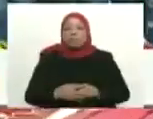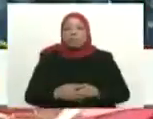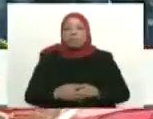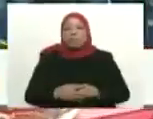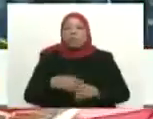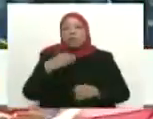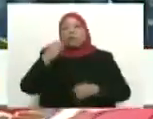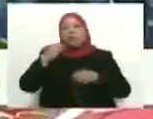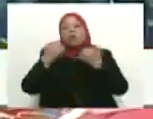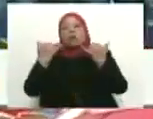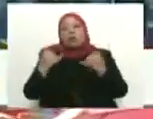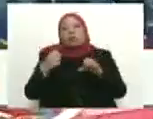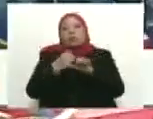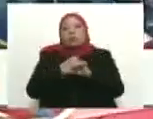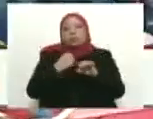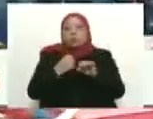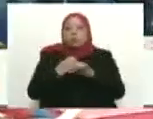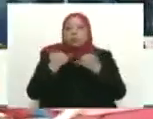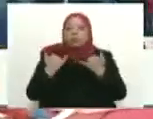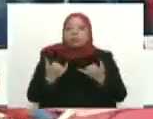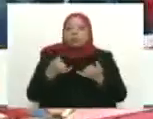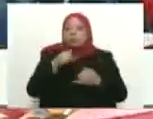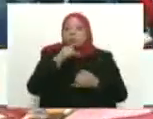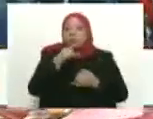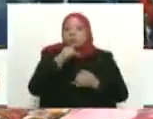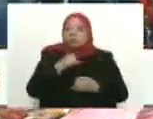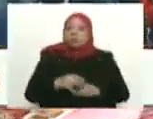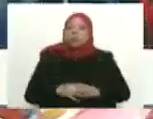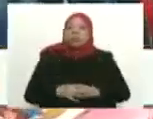Giovanna Colmenares.